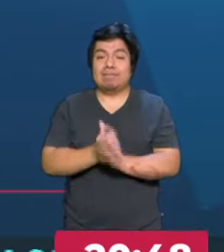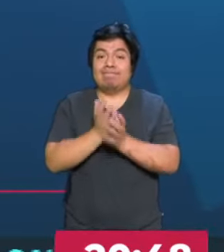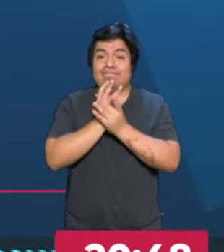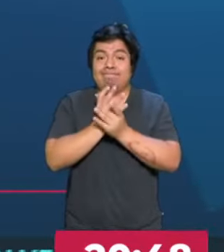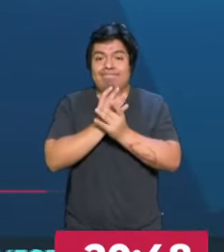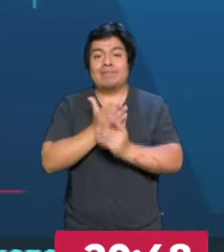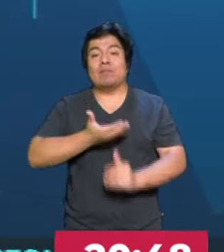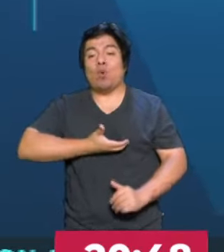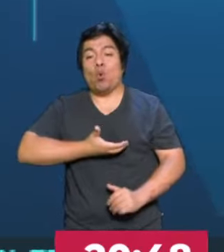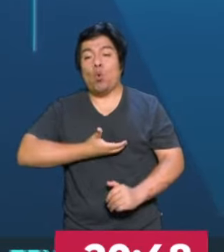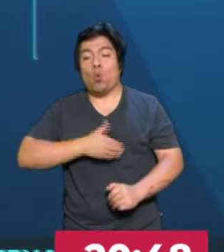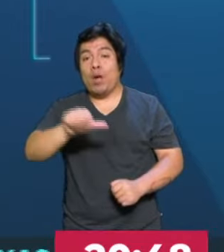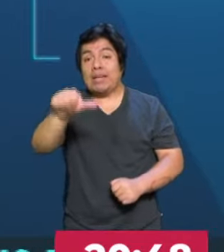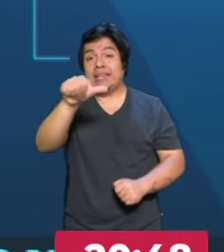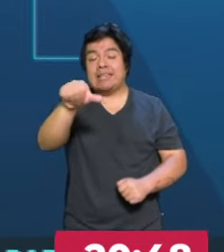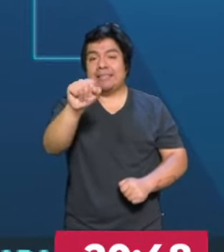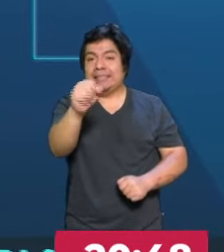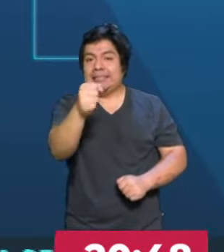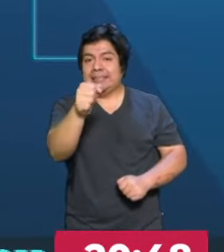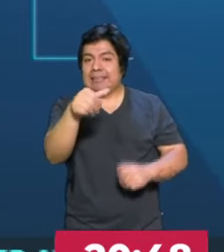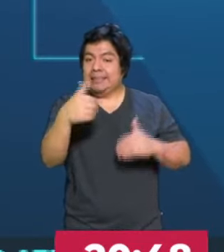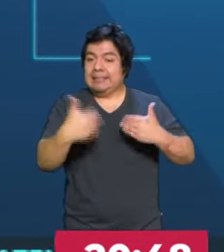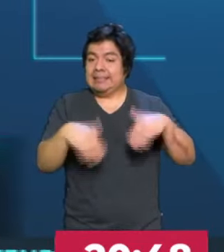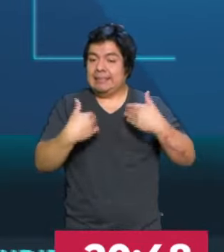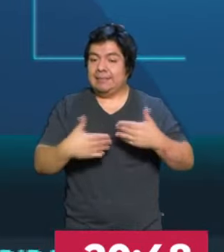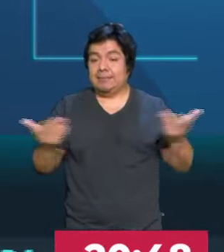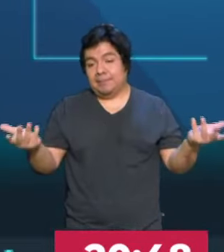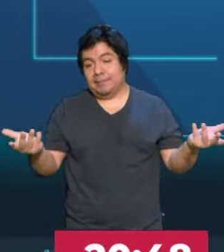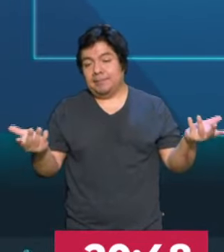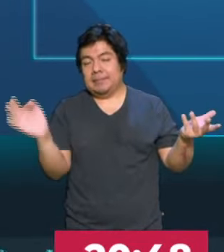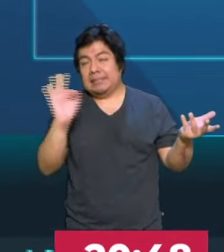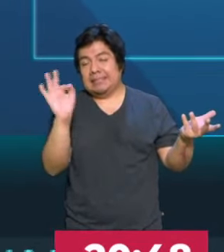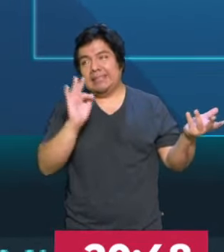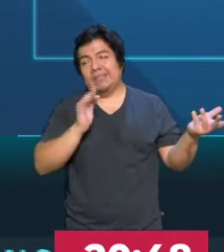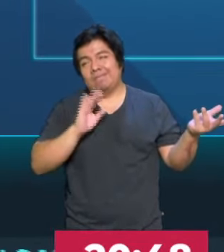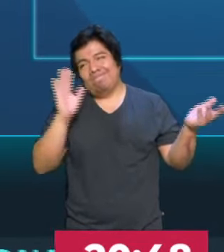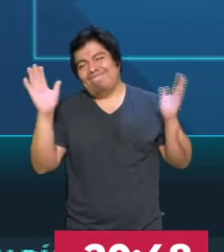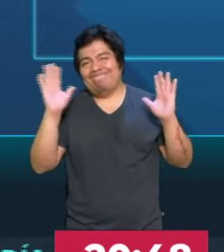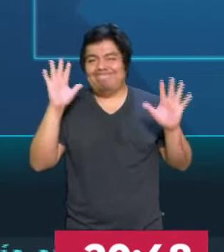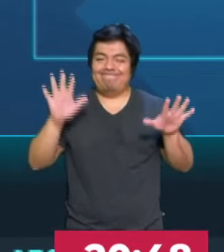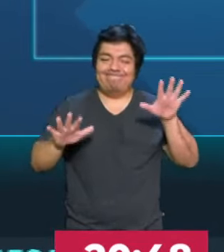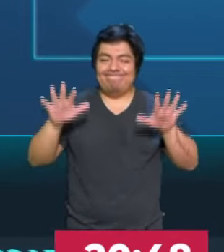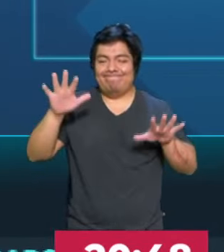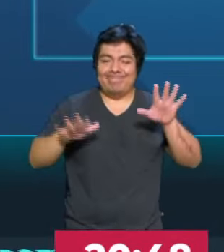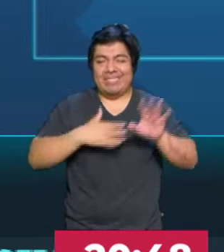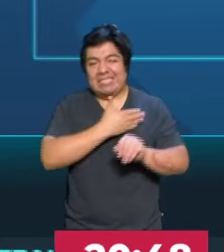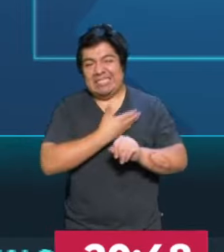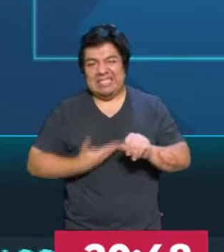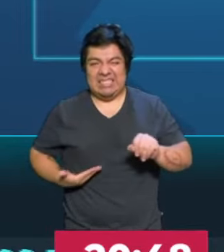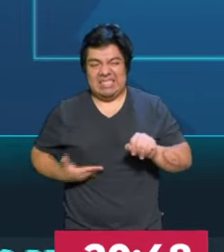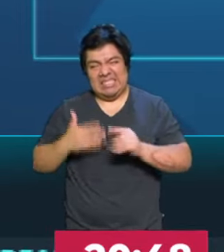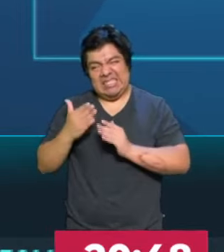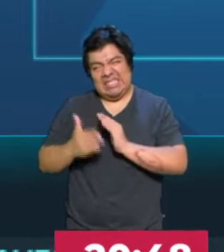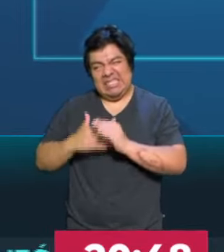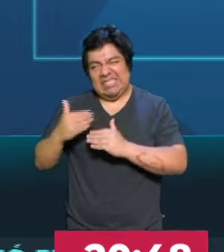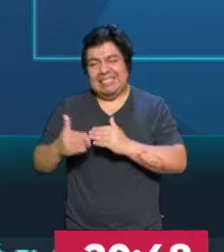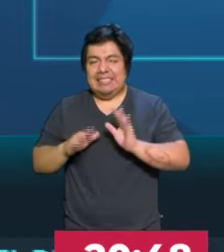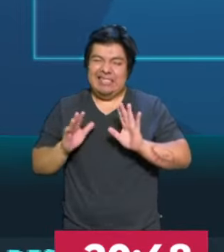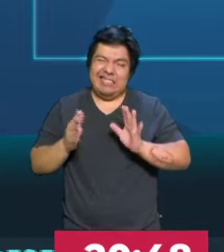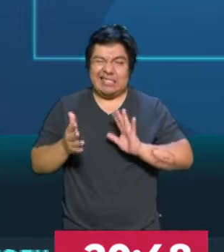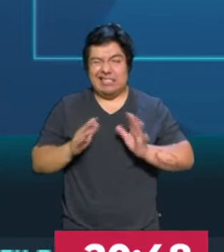El Zócalo, el 16 de septiembre, y mira que puede no ser santo de mi devoción alguno de los presidentes cada sexenio,